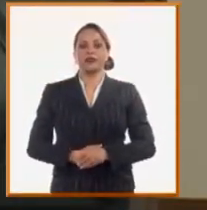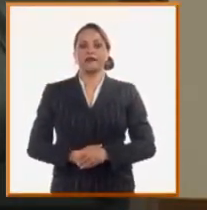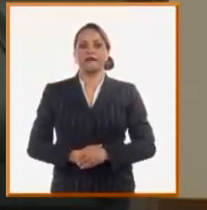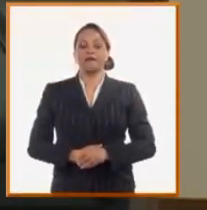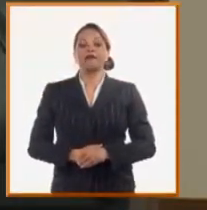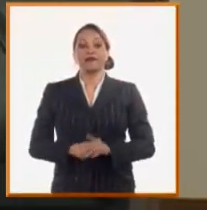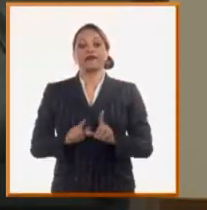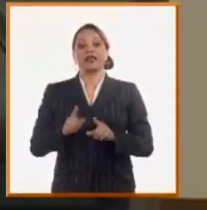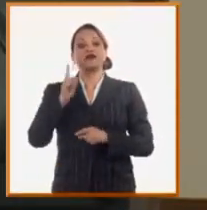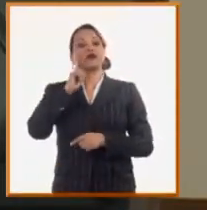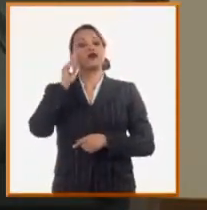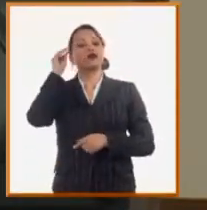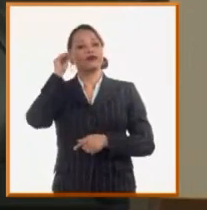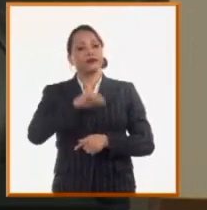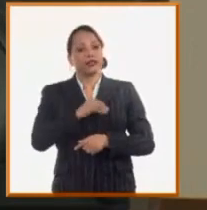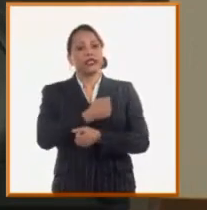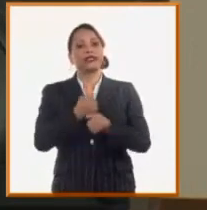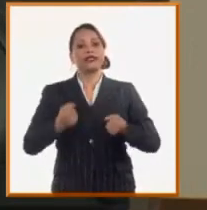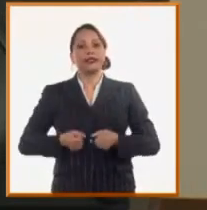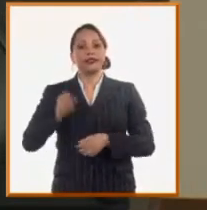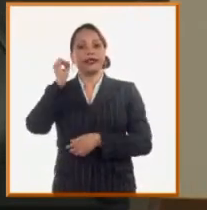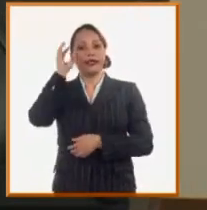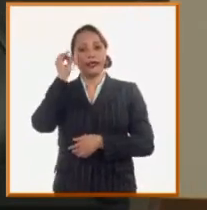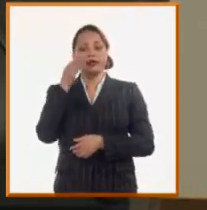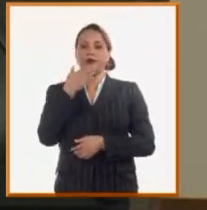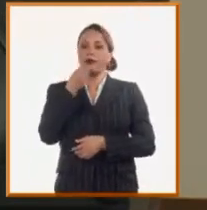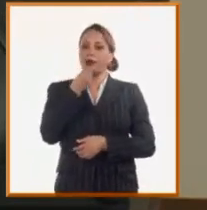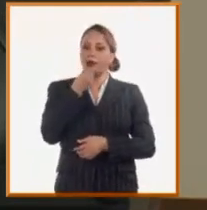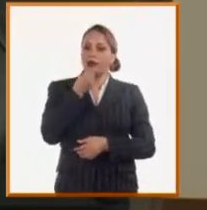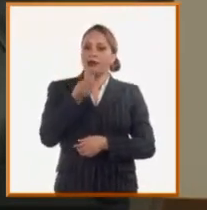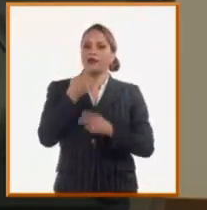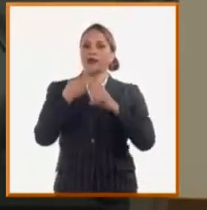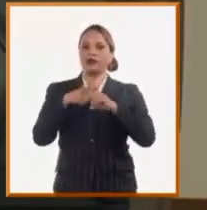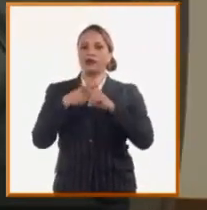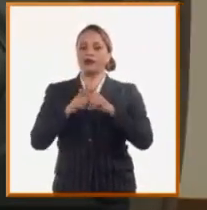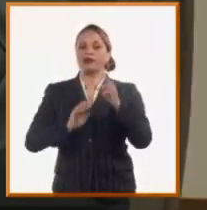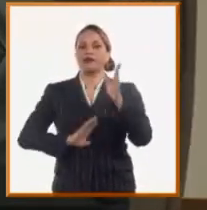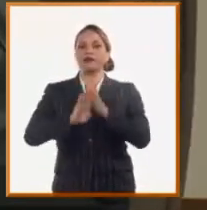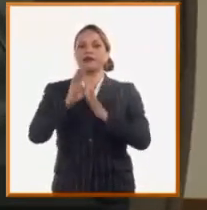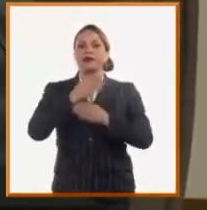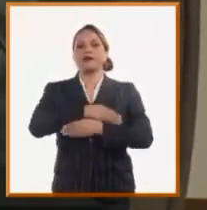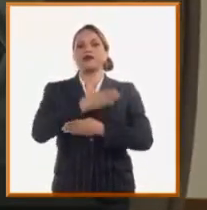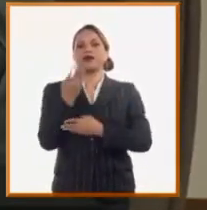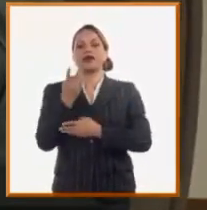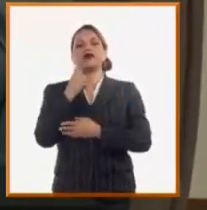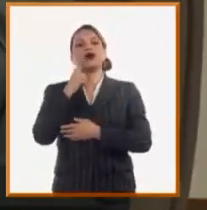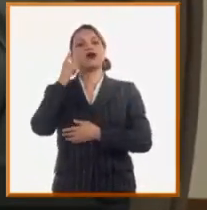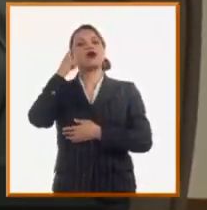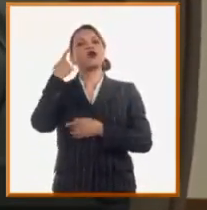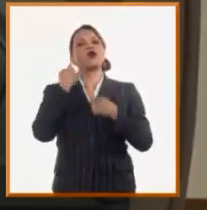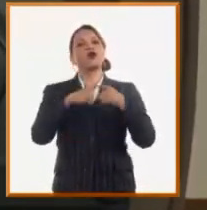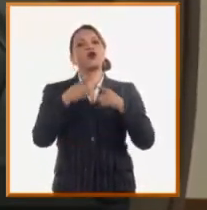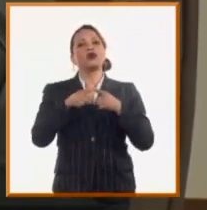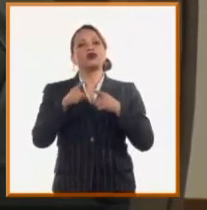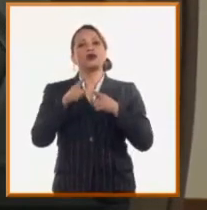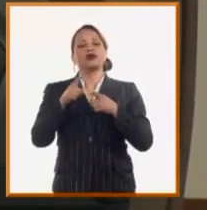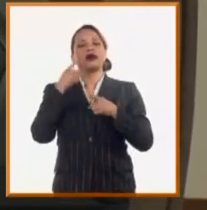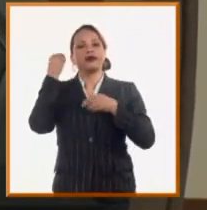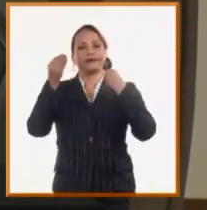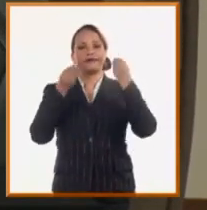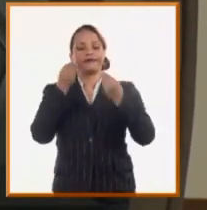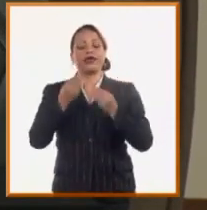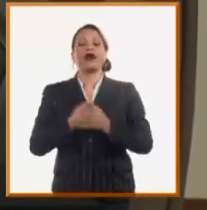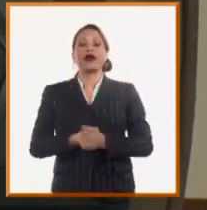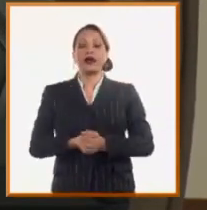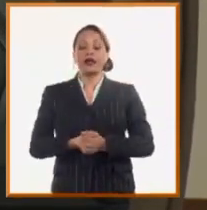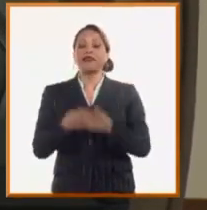Entonces esa convicción de que con resistencia creativa podemos superar el bloqueo me lleva a otra conclusión. Aquí el tema es que tenemos